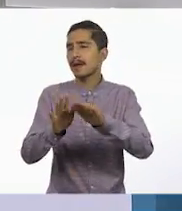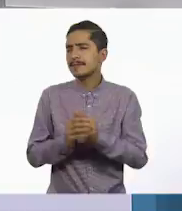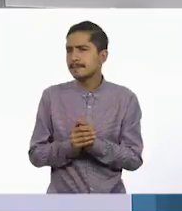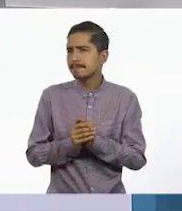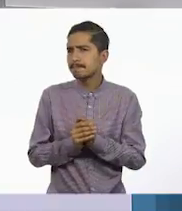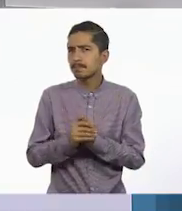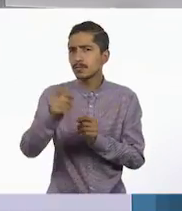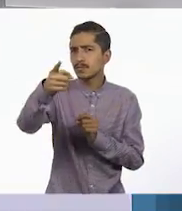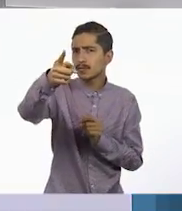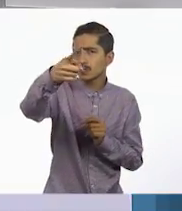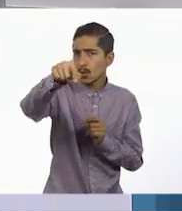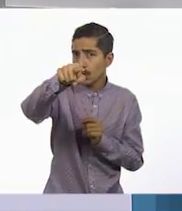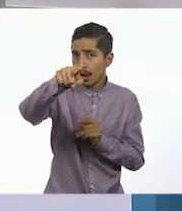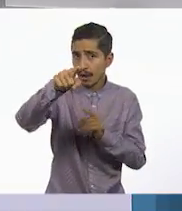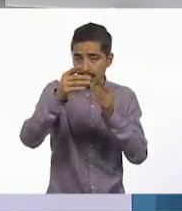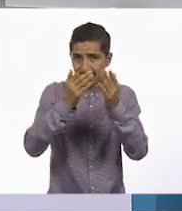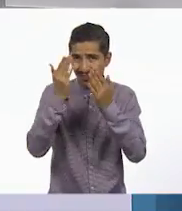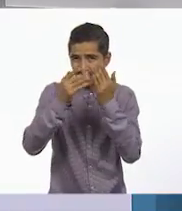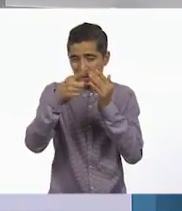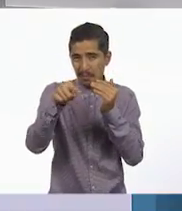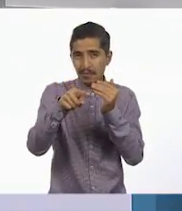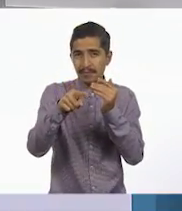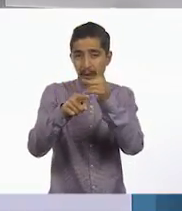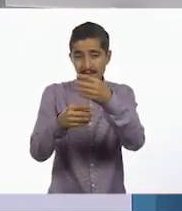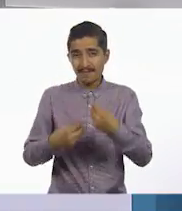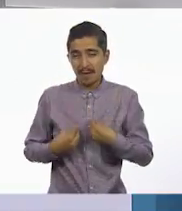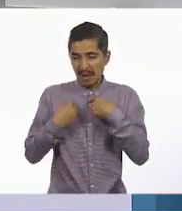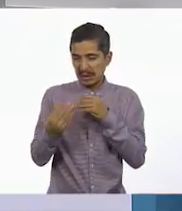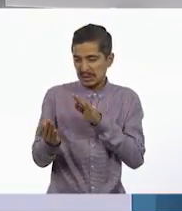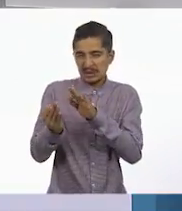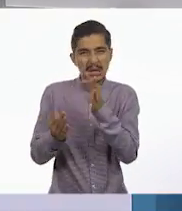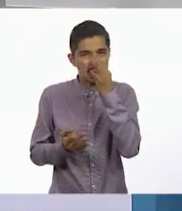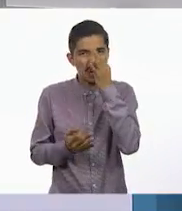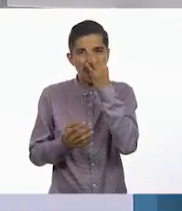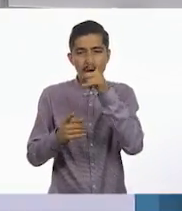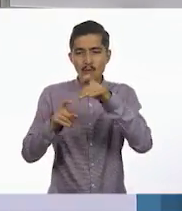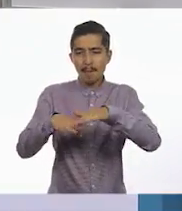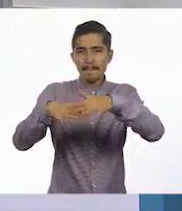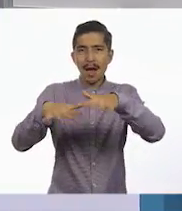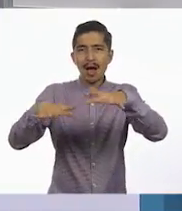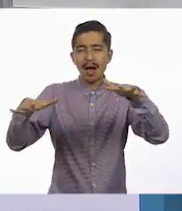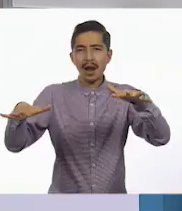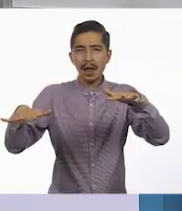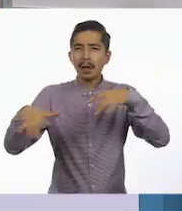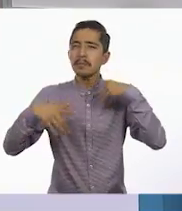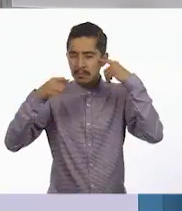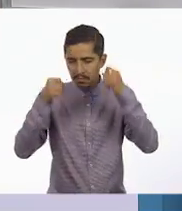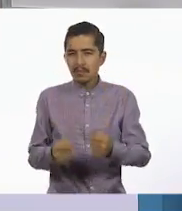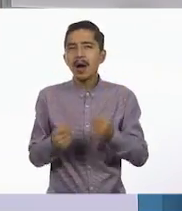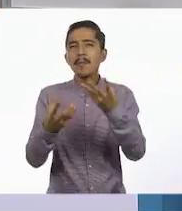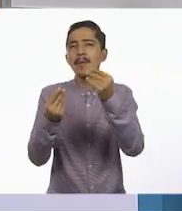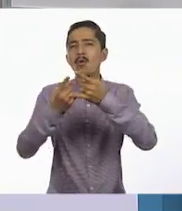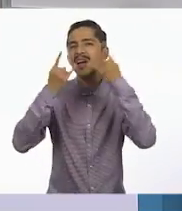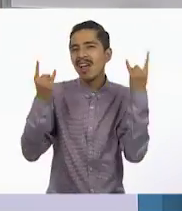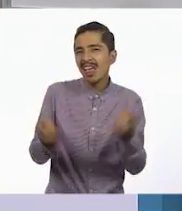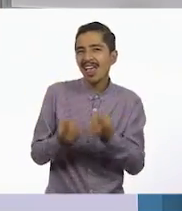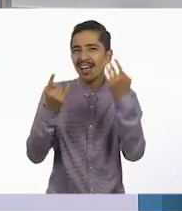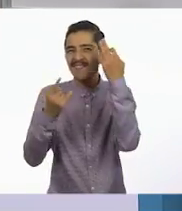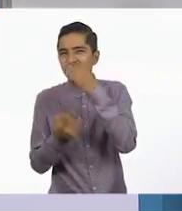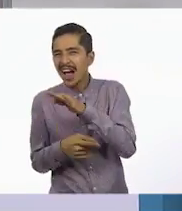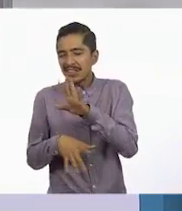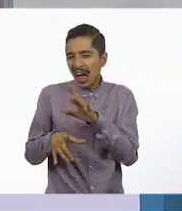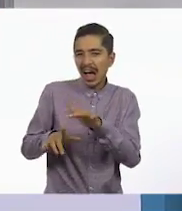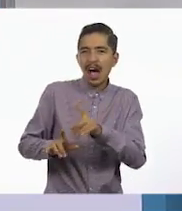ustedes estudiantes en casa, si ustedes viven cerca del mar, seguramente habrá muchas leyendas relacionadas con la playa y